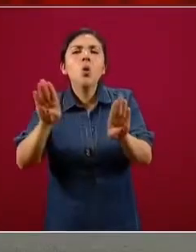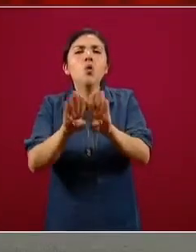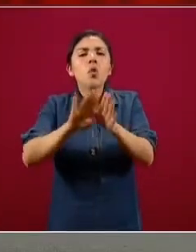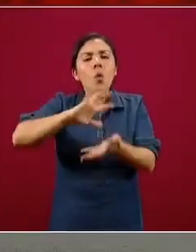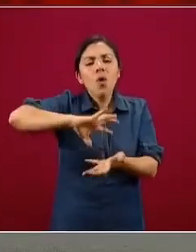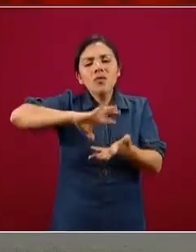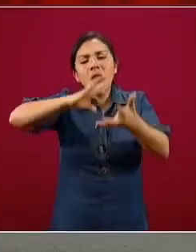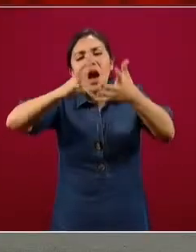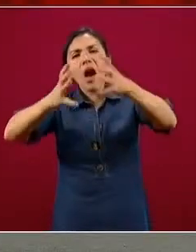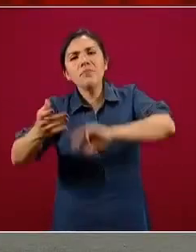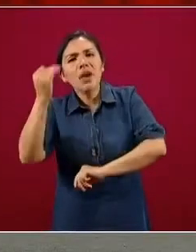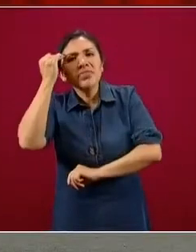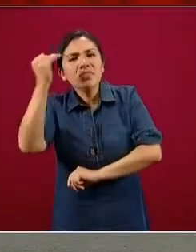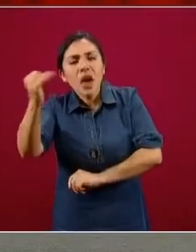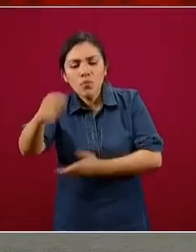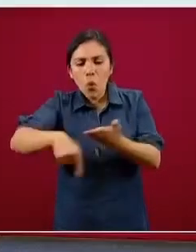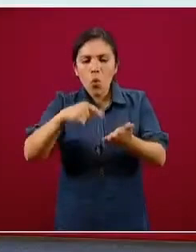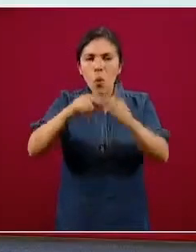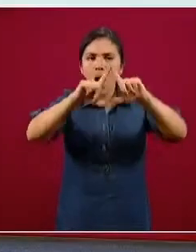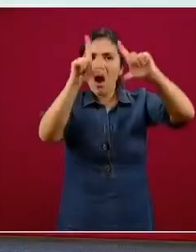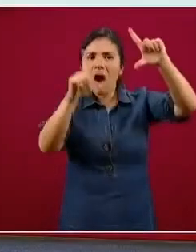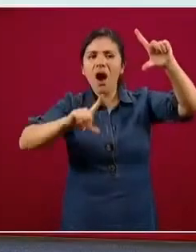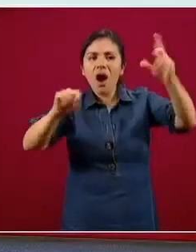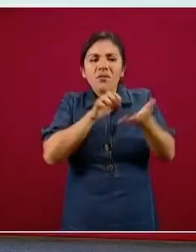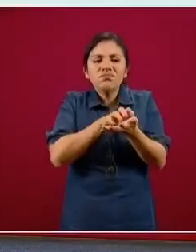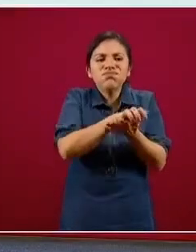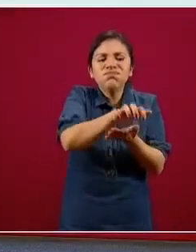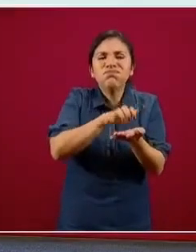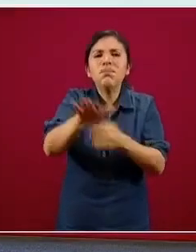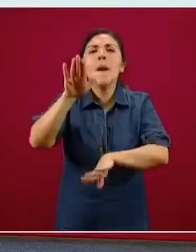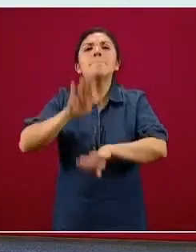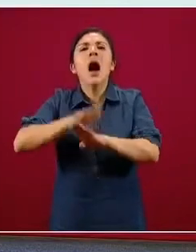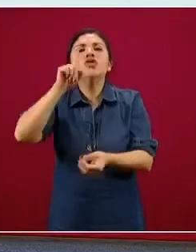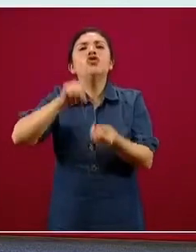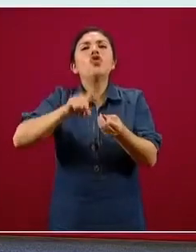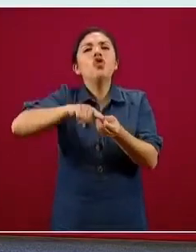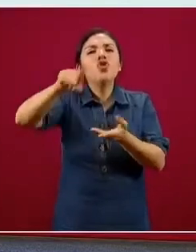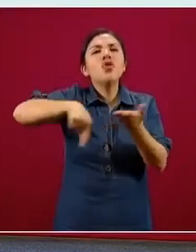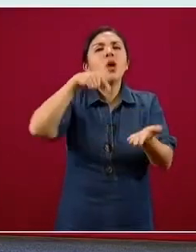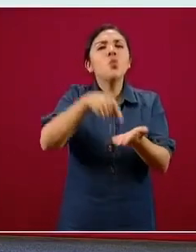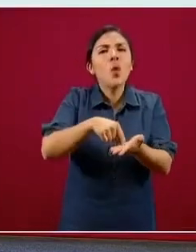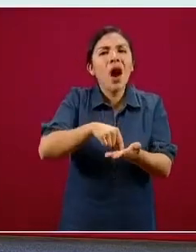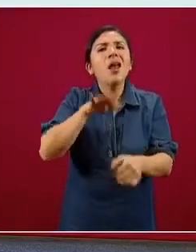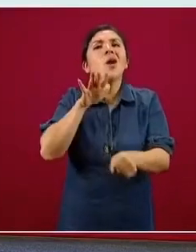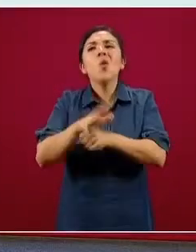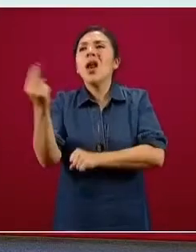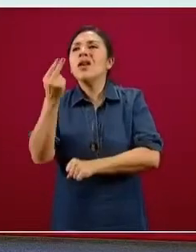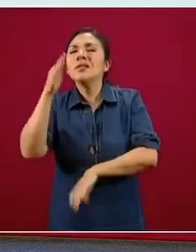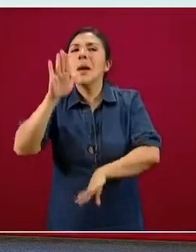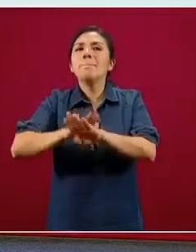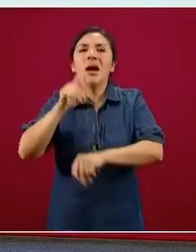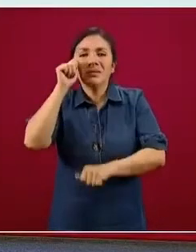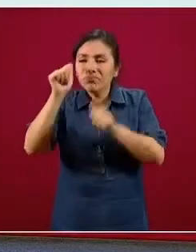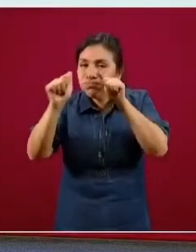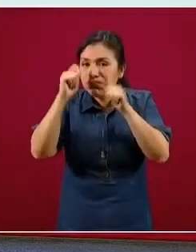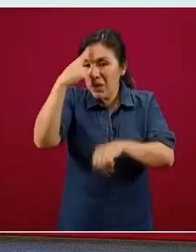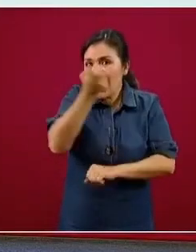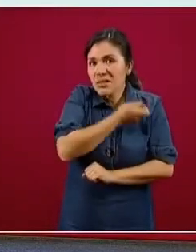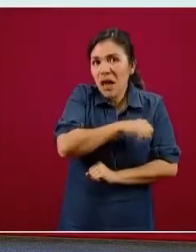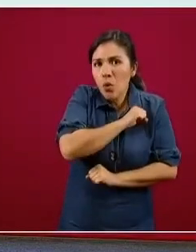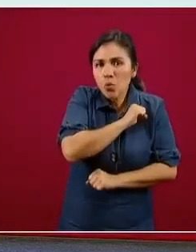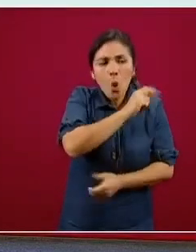se dispersa en el territorio, a qué poblaciones afecta, qué necesidades de servicios de salud existen, cómo se usan